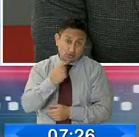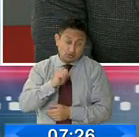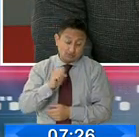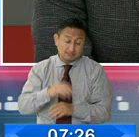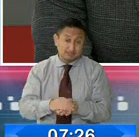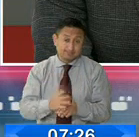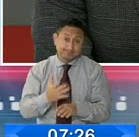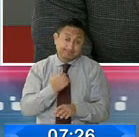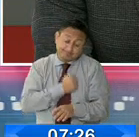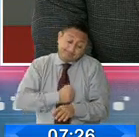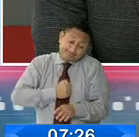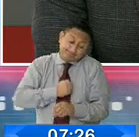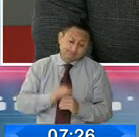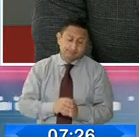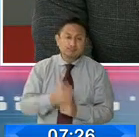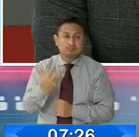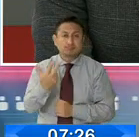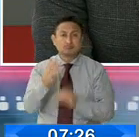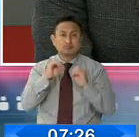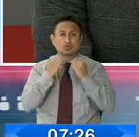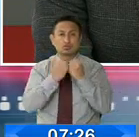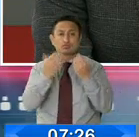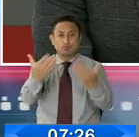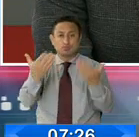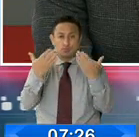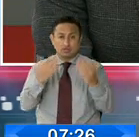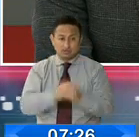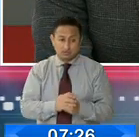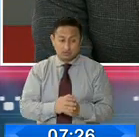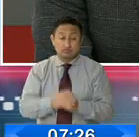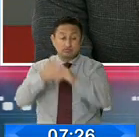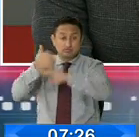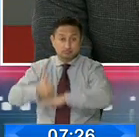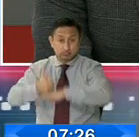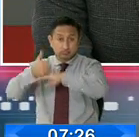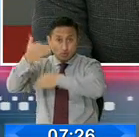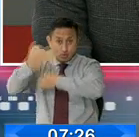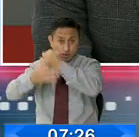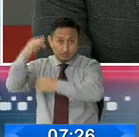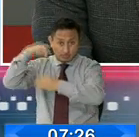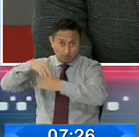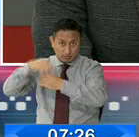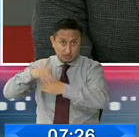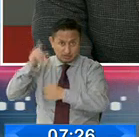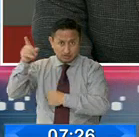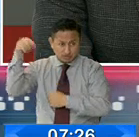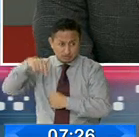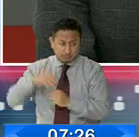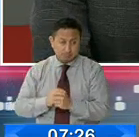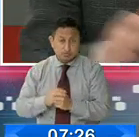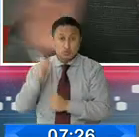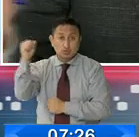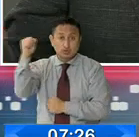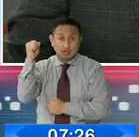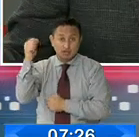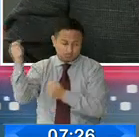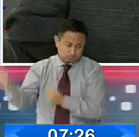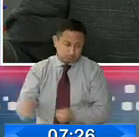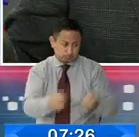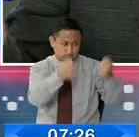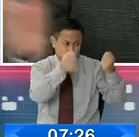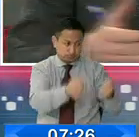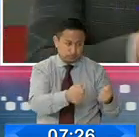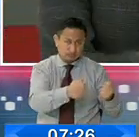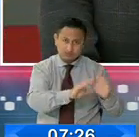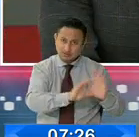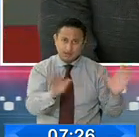indico, tres organizaciones políticas, el Tribunal Contencioso Electoral les devolvió los... Ese fue los